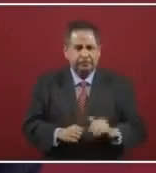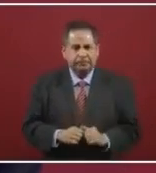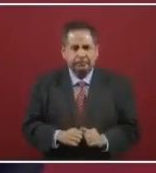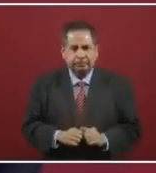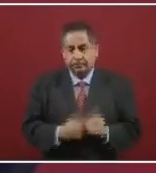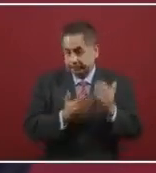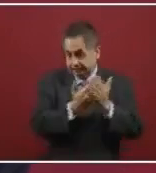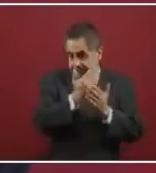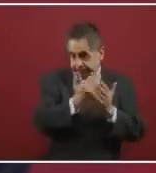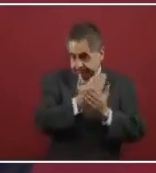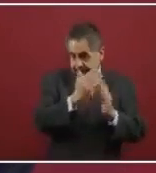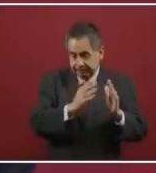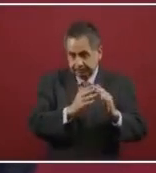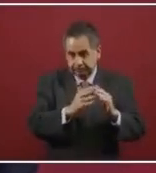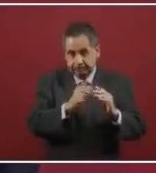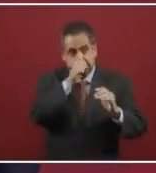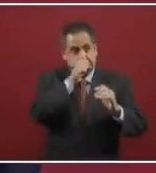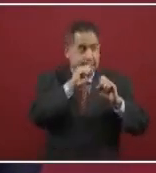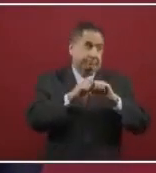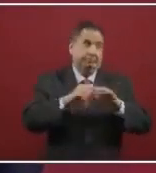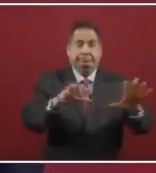en la mañana. Nota,